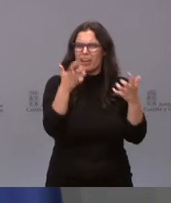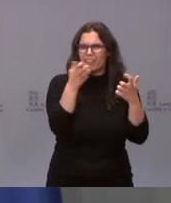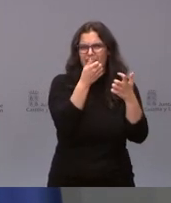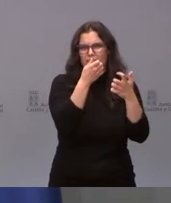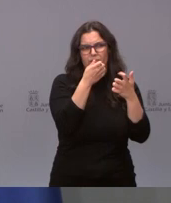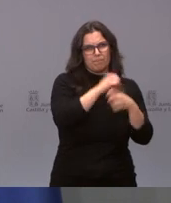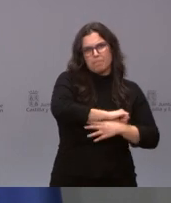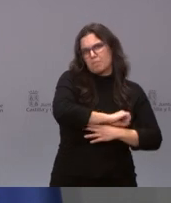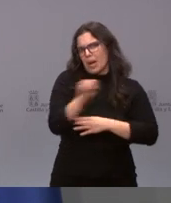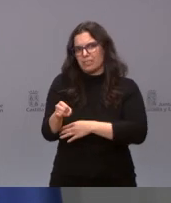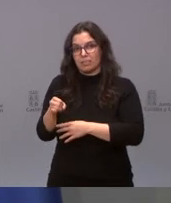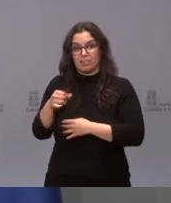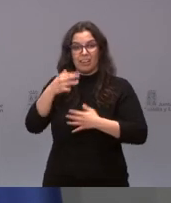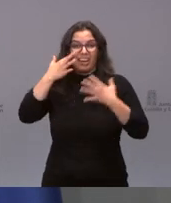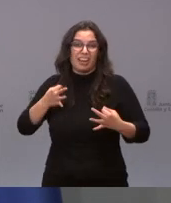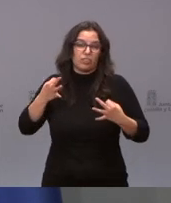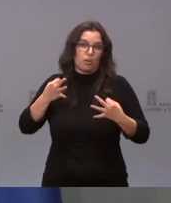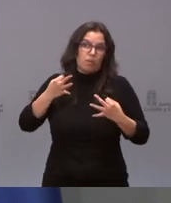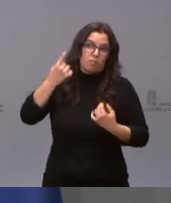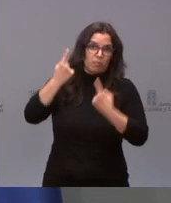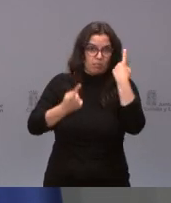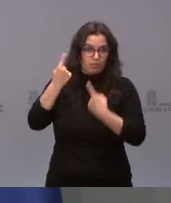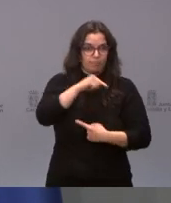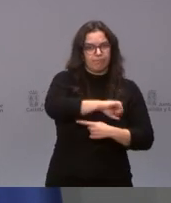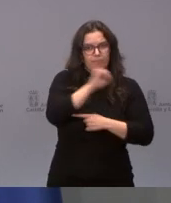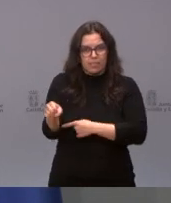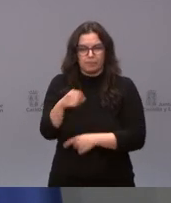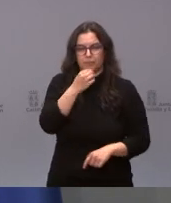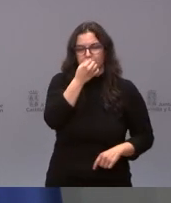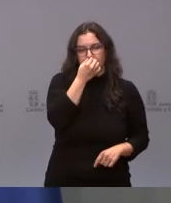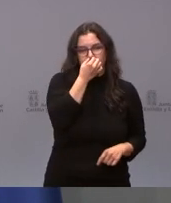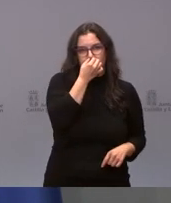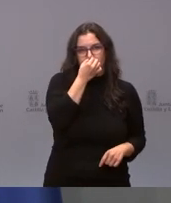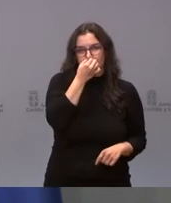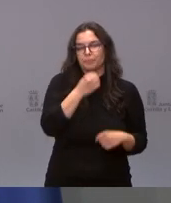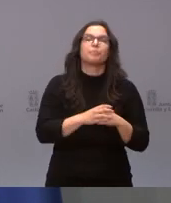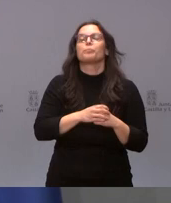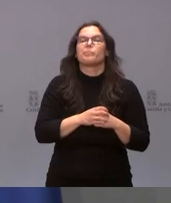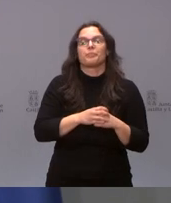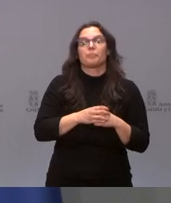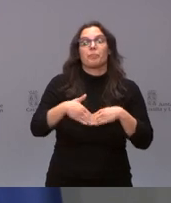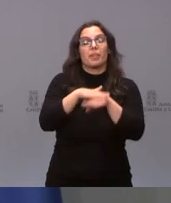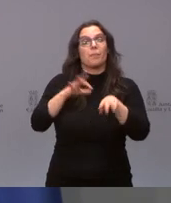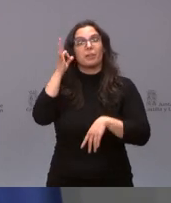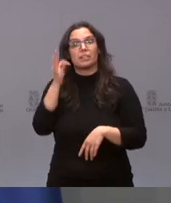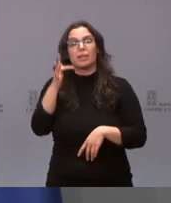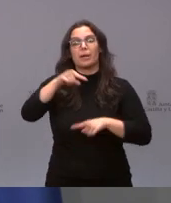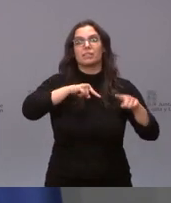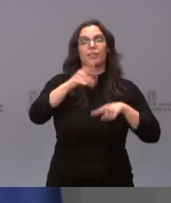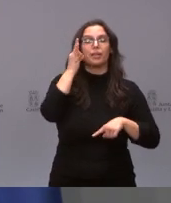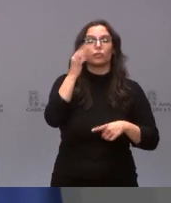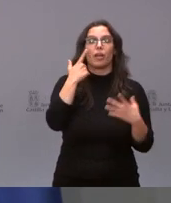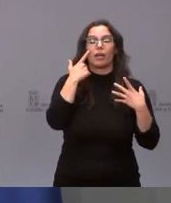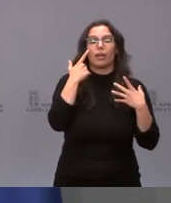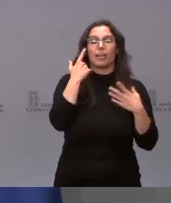mayores que los riesgos que pudiera entrañar su administración se presentó por parte de la ministra y la directora del instituto de salud